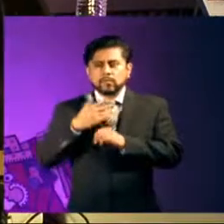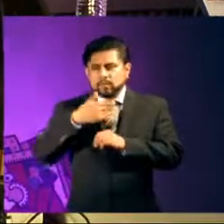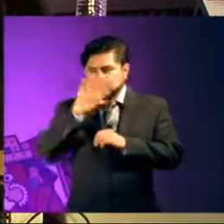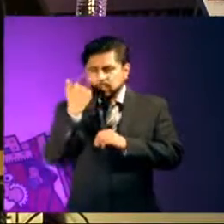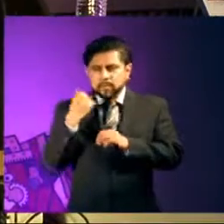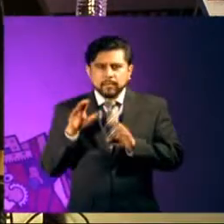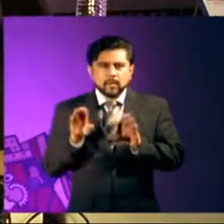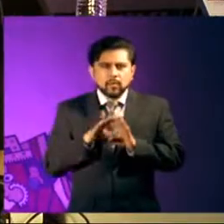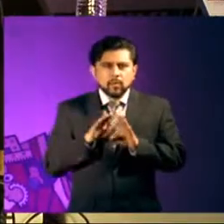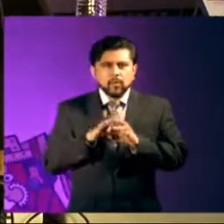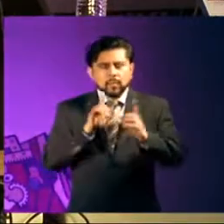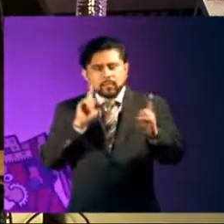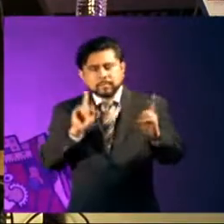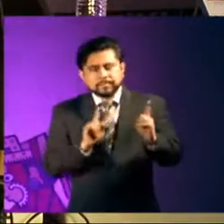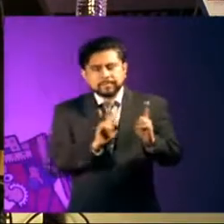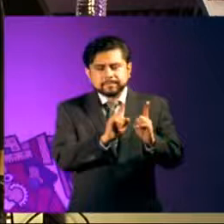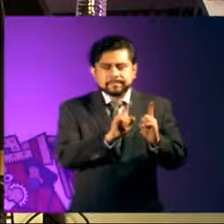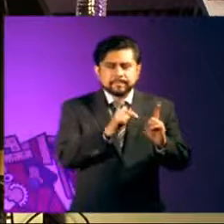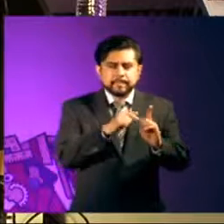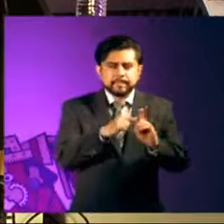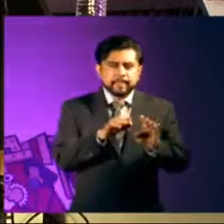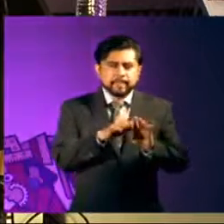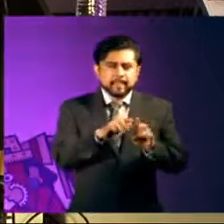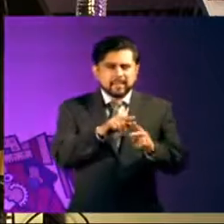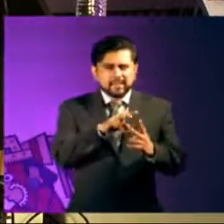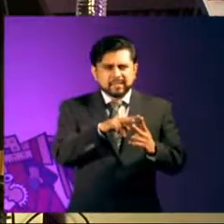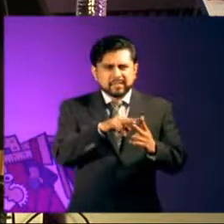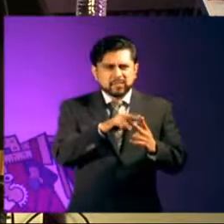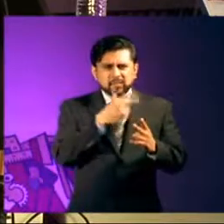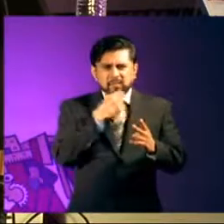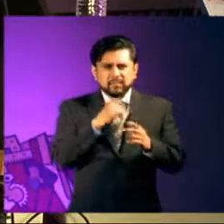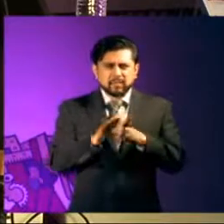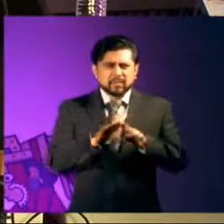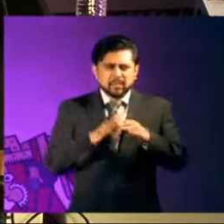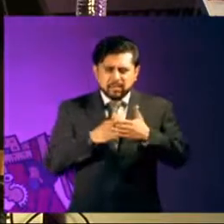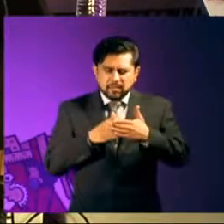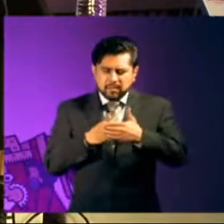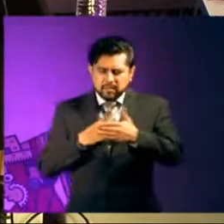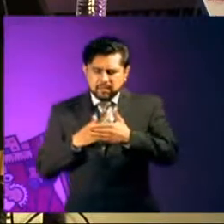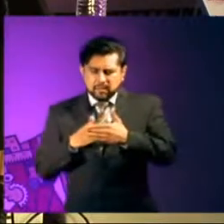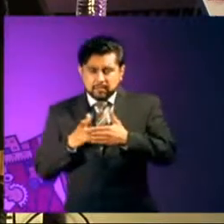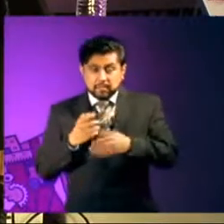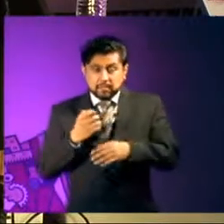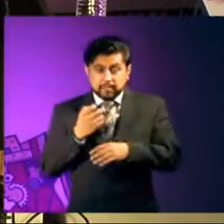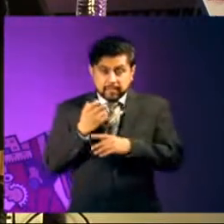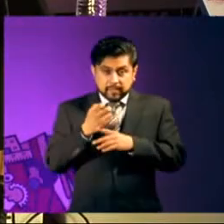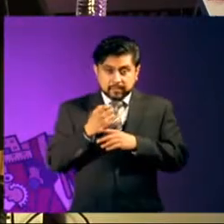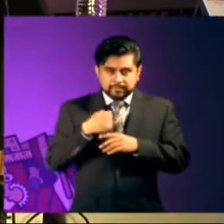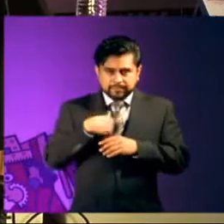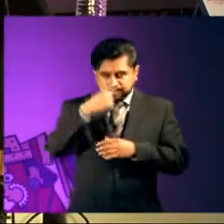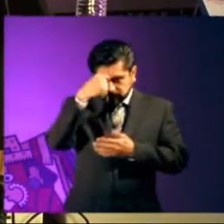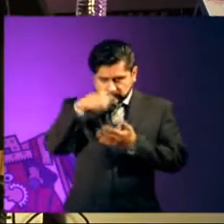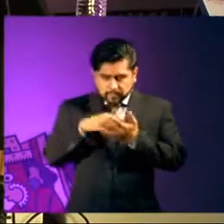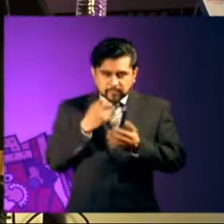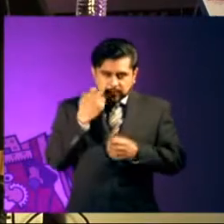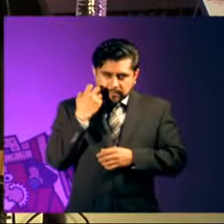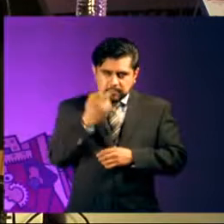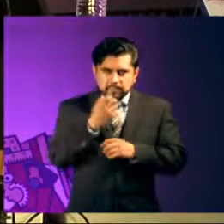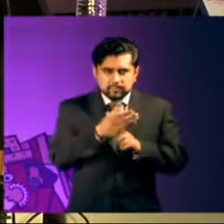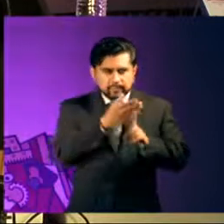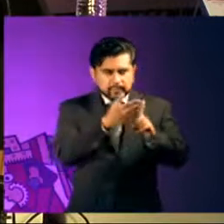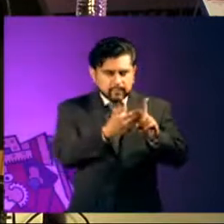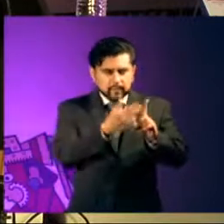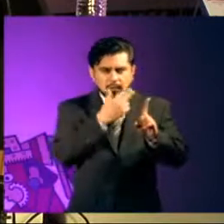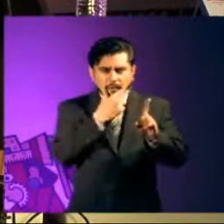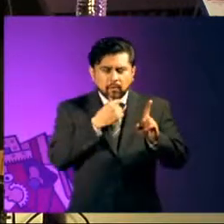él y están como llenos de trabas de obstáculos etcétera y creo que esa fue la masculinidad que le